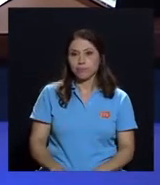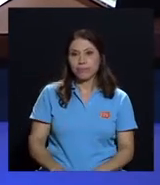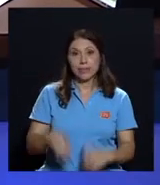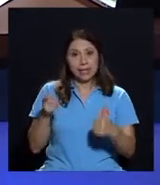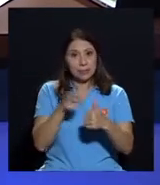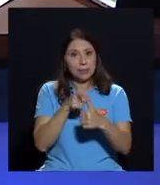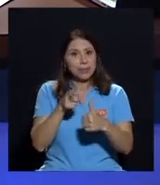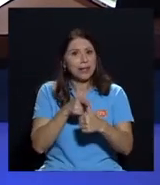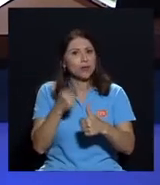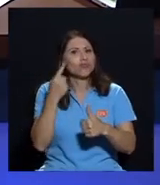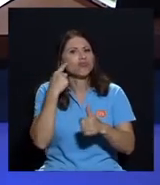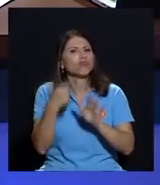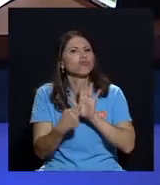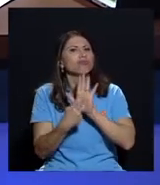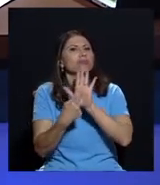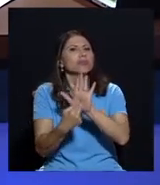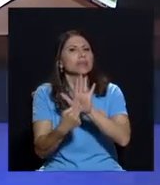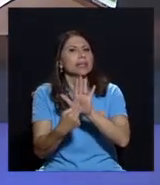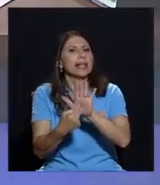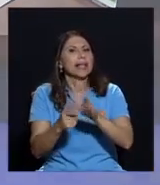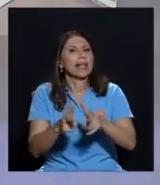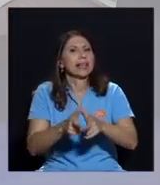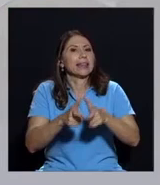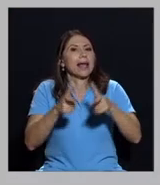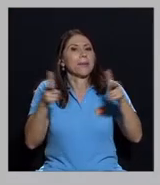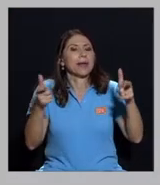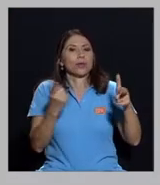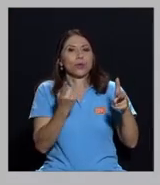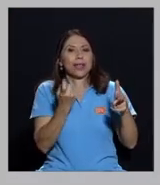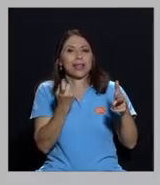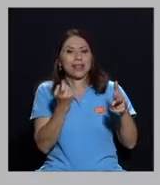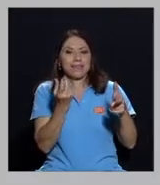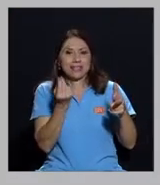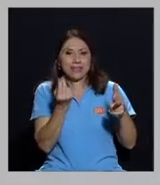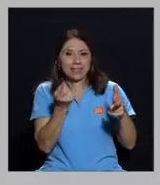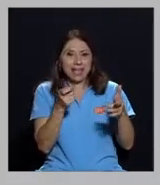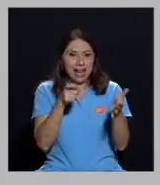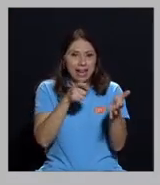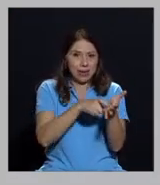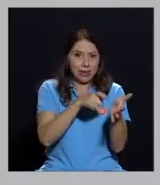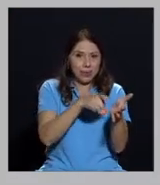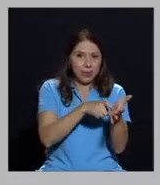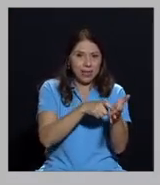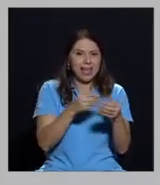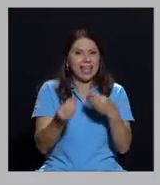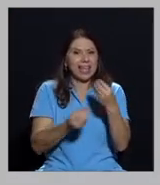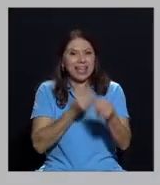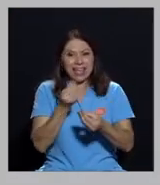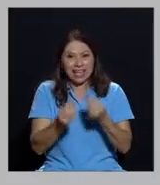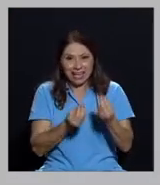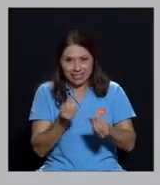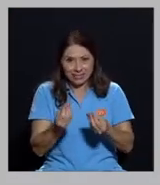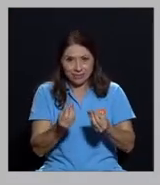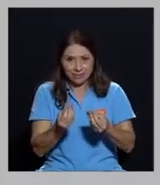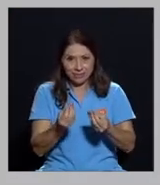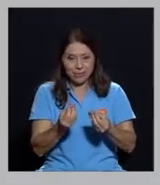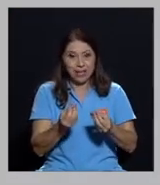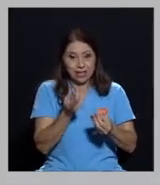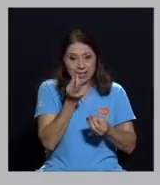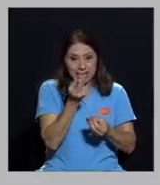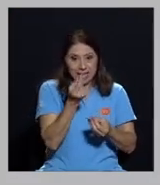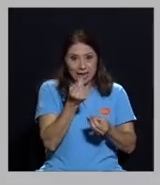fiscal que es la diferencia entre lo que el gobierno gasta y lo que ingresa